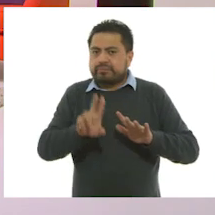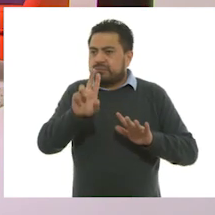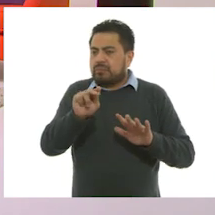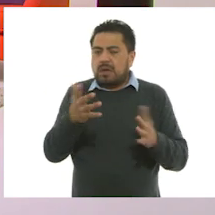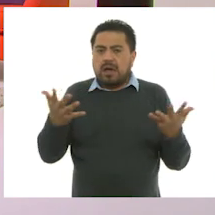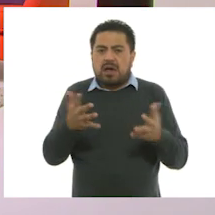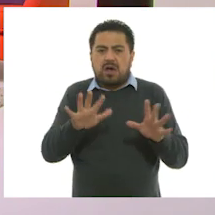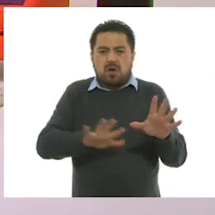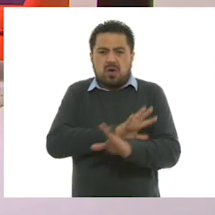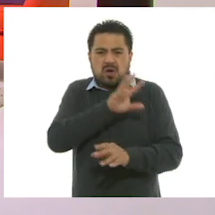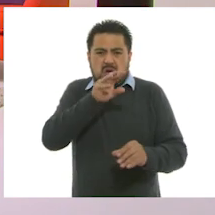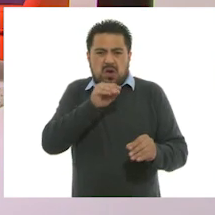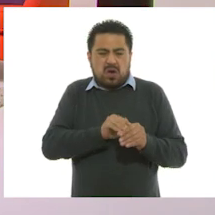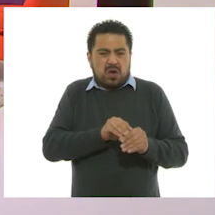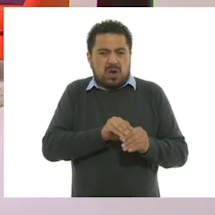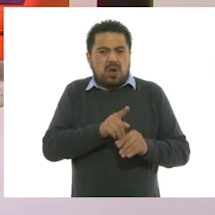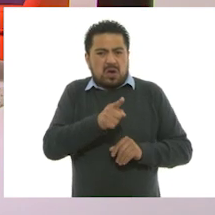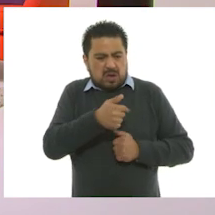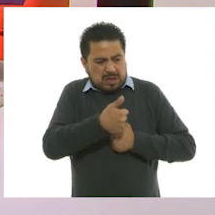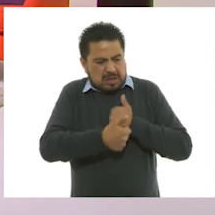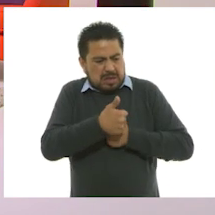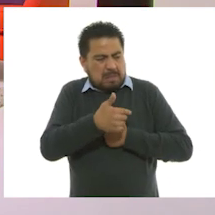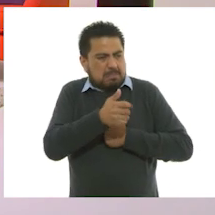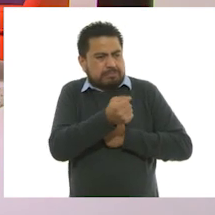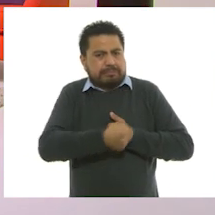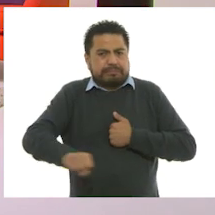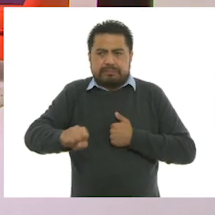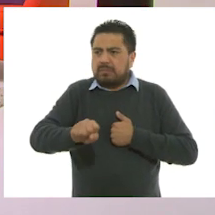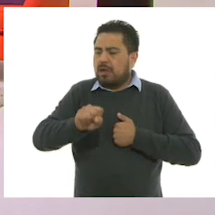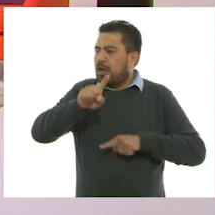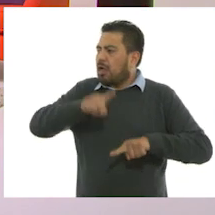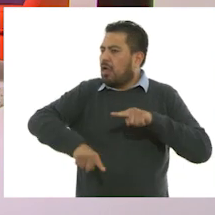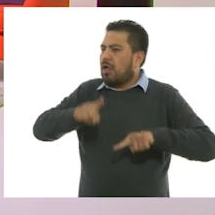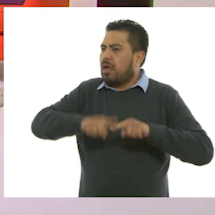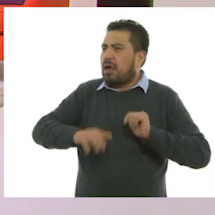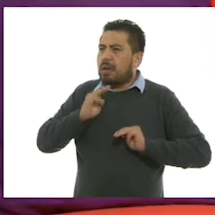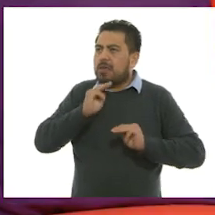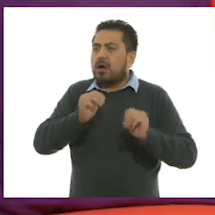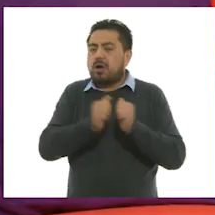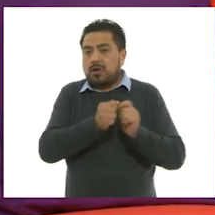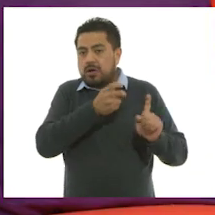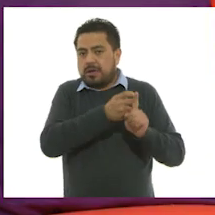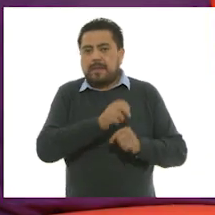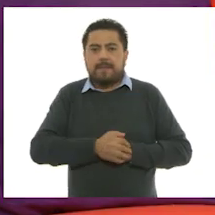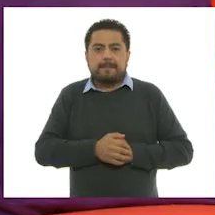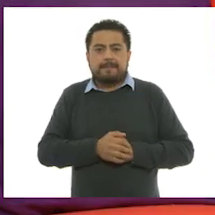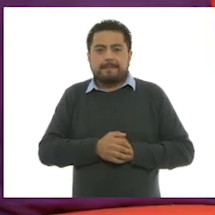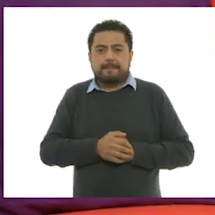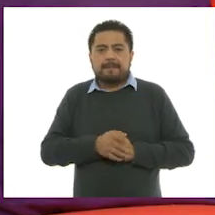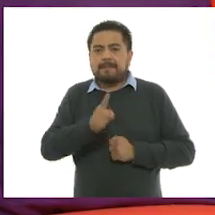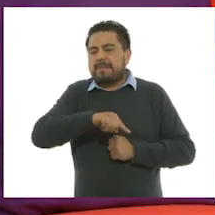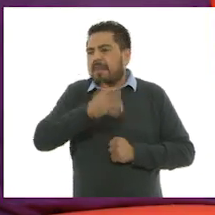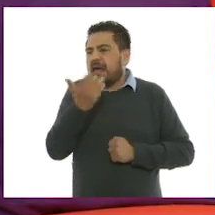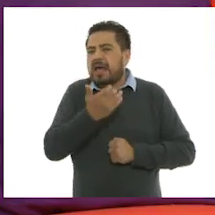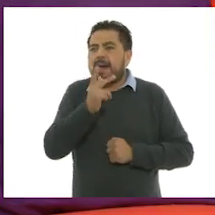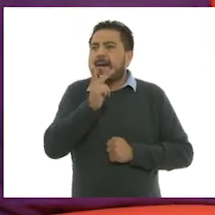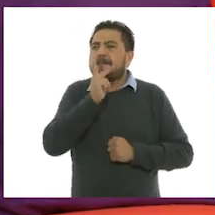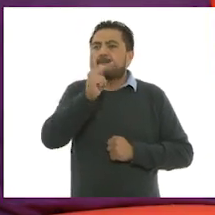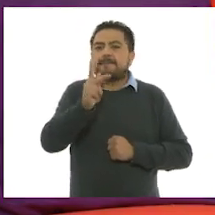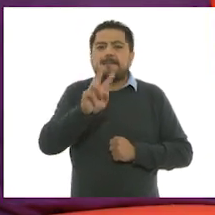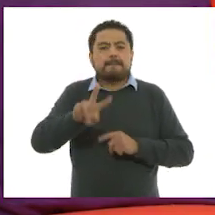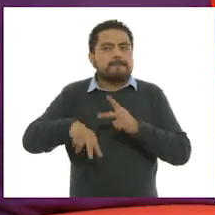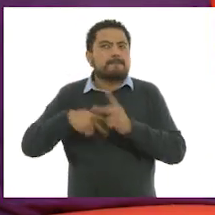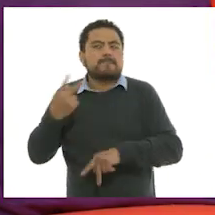es totalmente competente en lengua de señas y emitimos mensajes en ella? Un caso muy común es la palabra